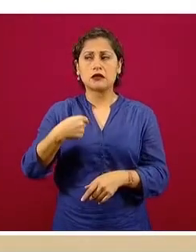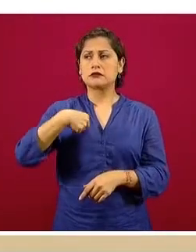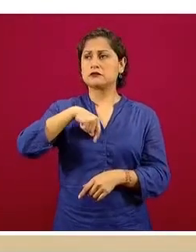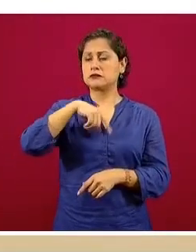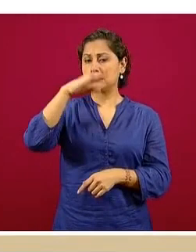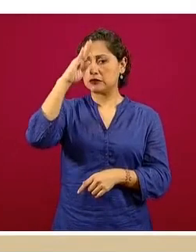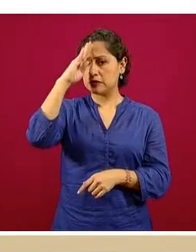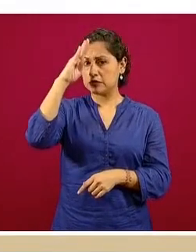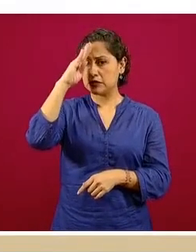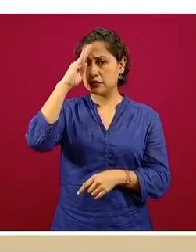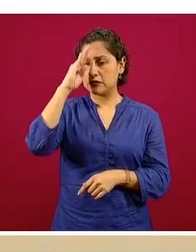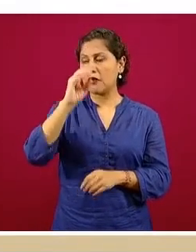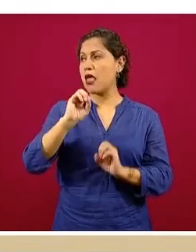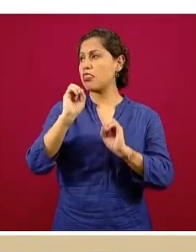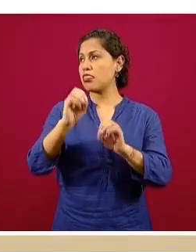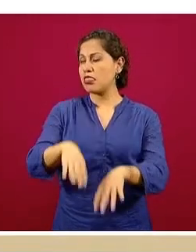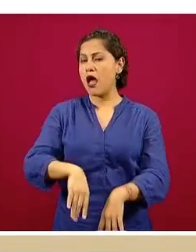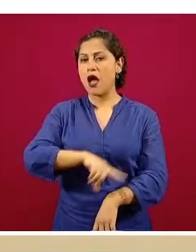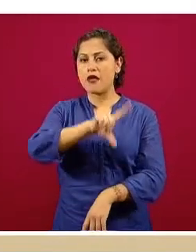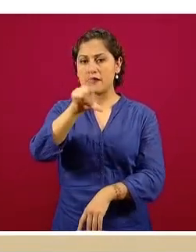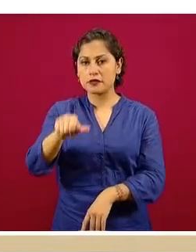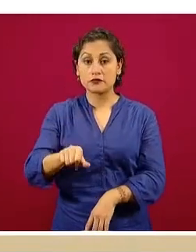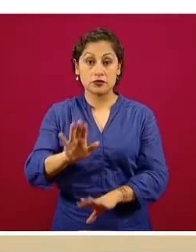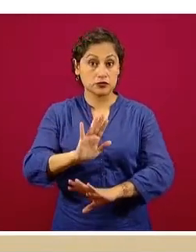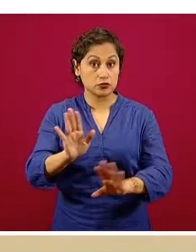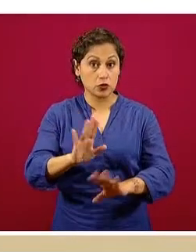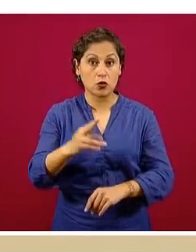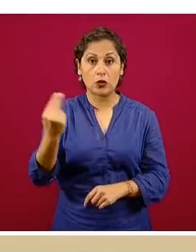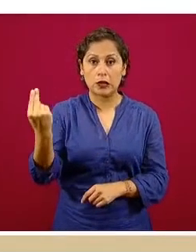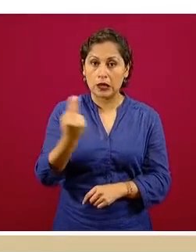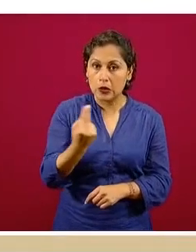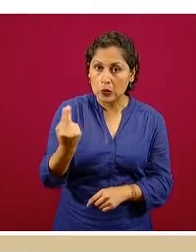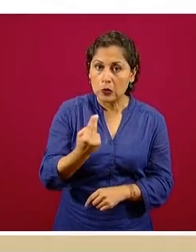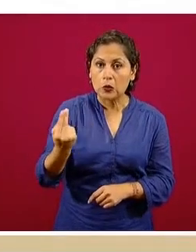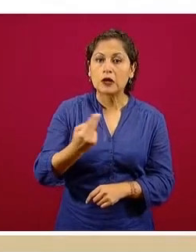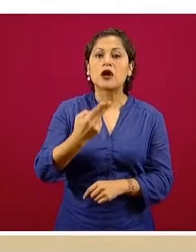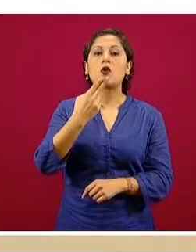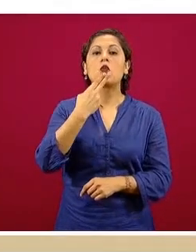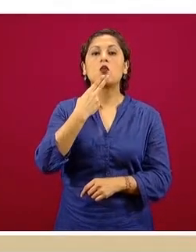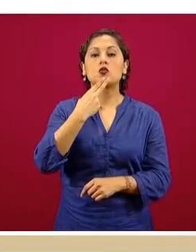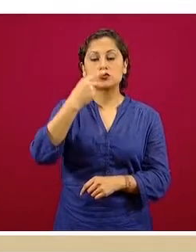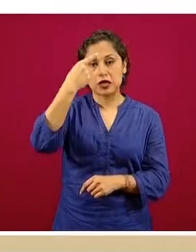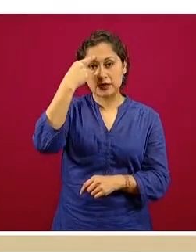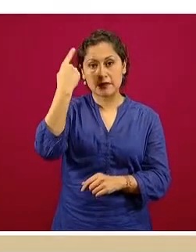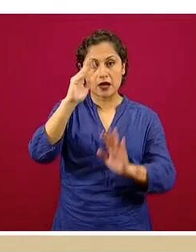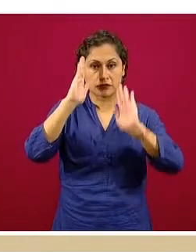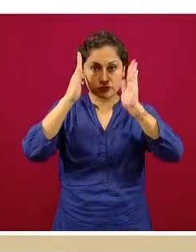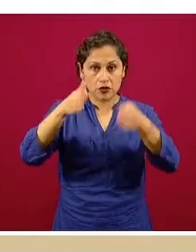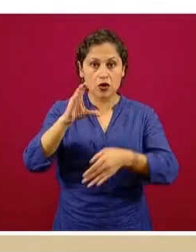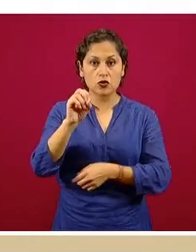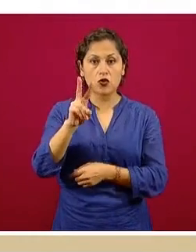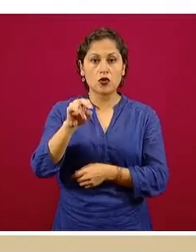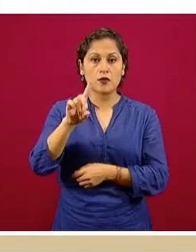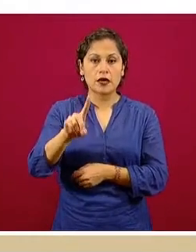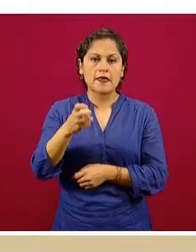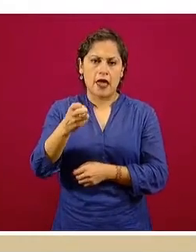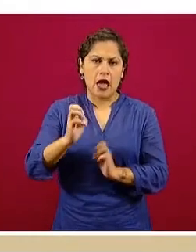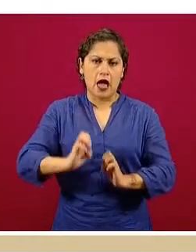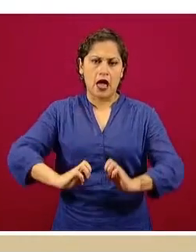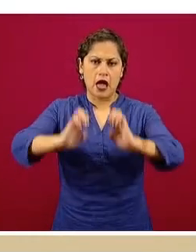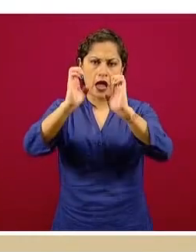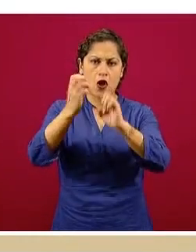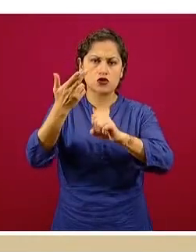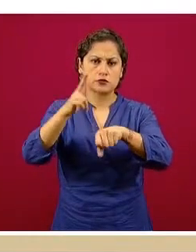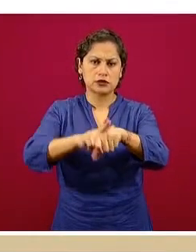que no podíamos desaprovechar esos espacios y utilizarlos plenamente para kobe en su mayoría son hospitales nuevos y